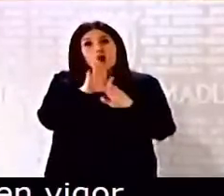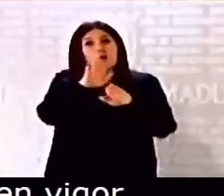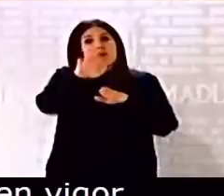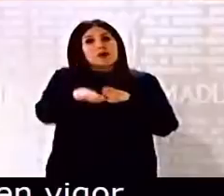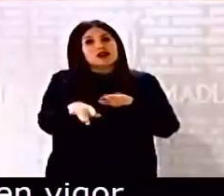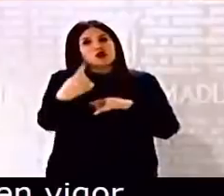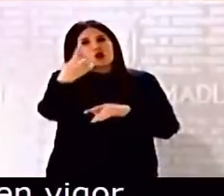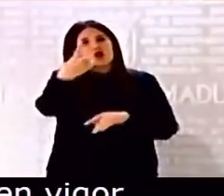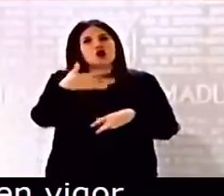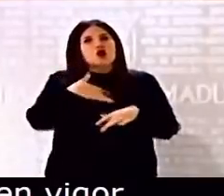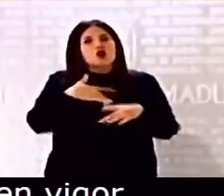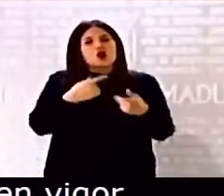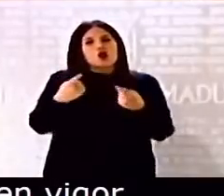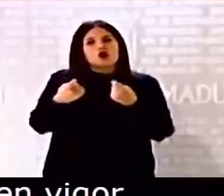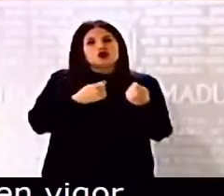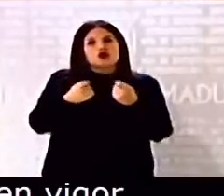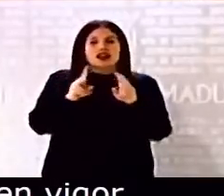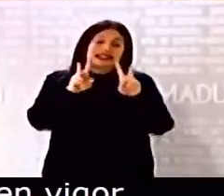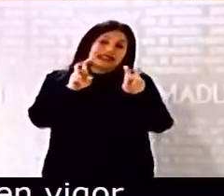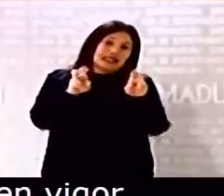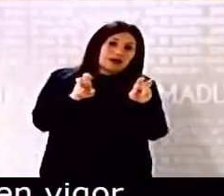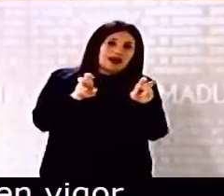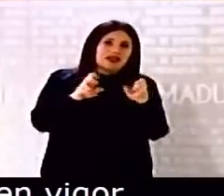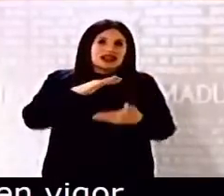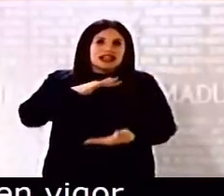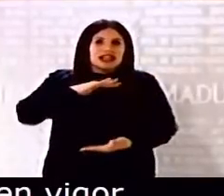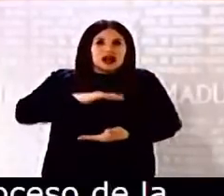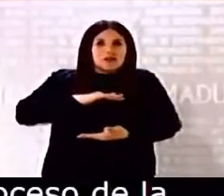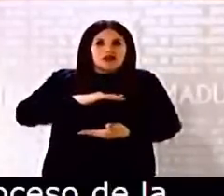el proceso de la incapacidad temporal en aquellas